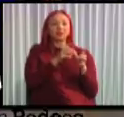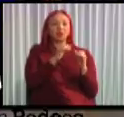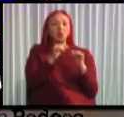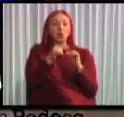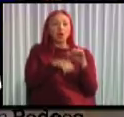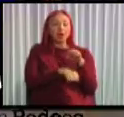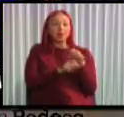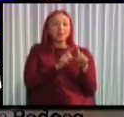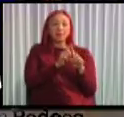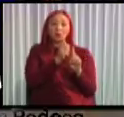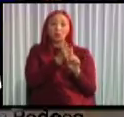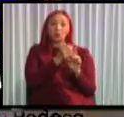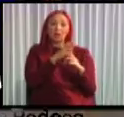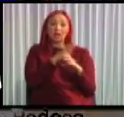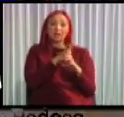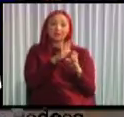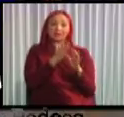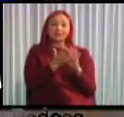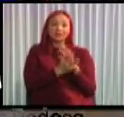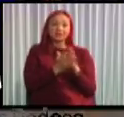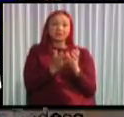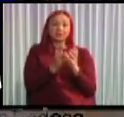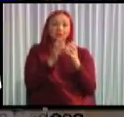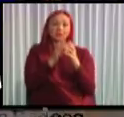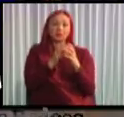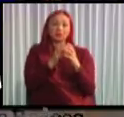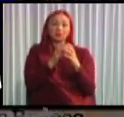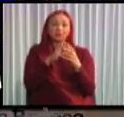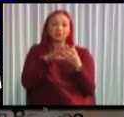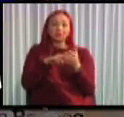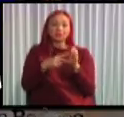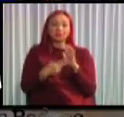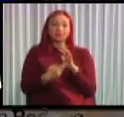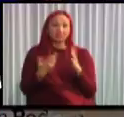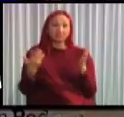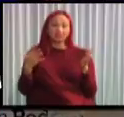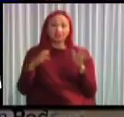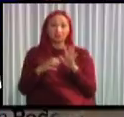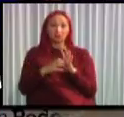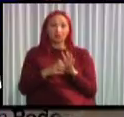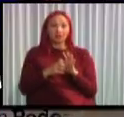pero hacíamos balones de trapo